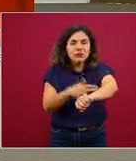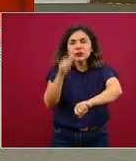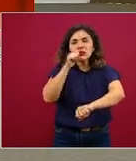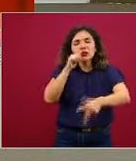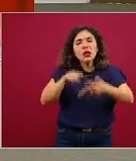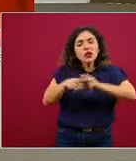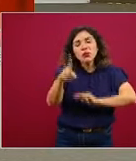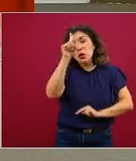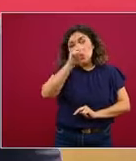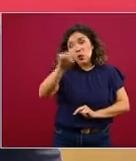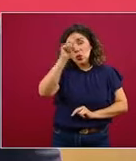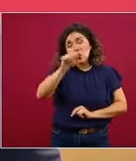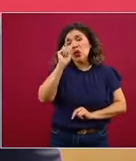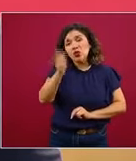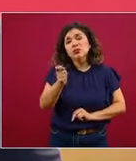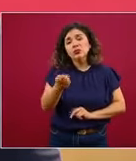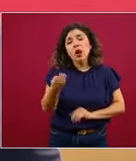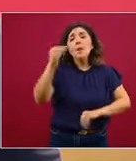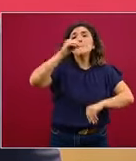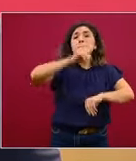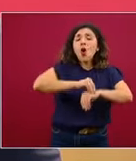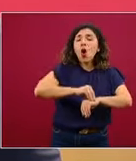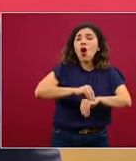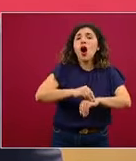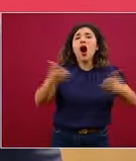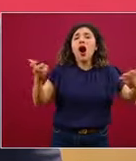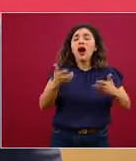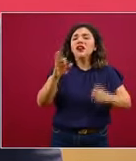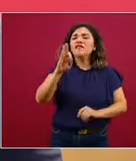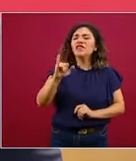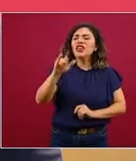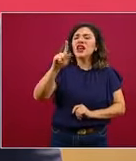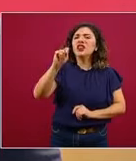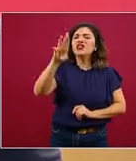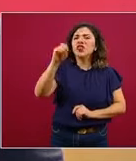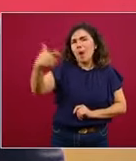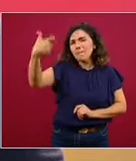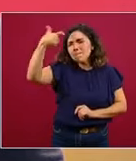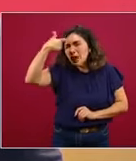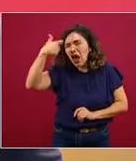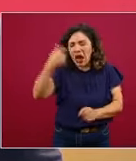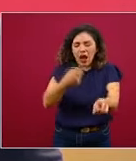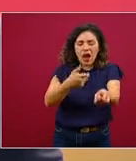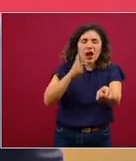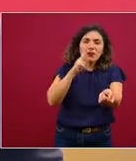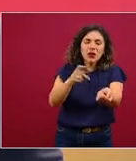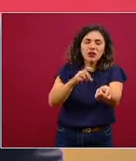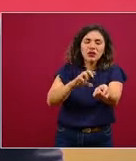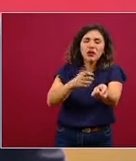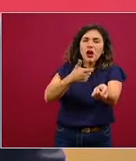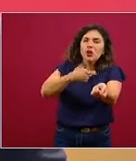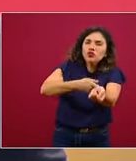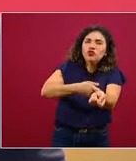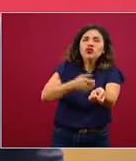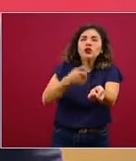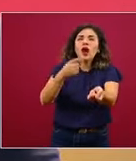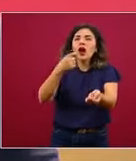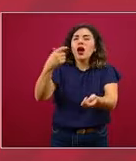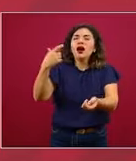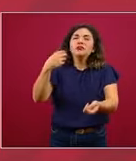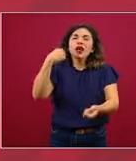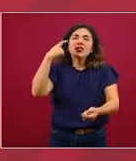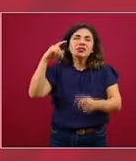la recomendación de la instalación de un filtro sanitario al ingreso, sea este un complejo, sea